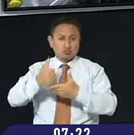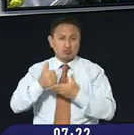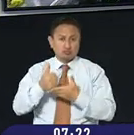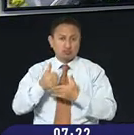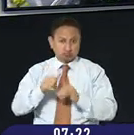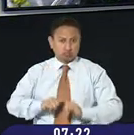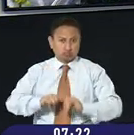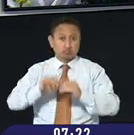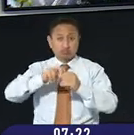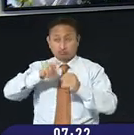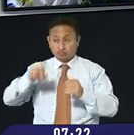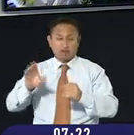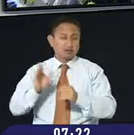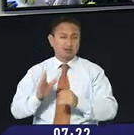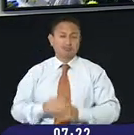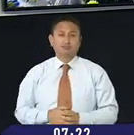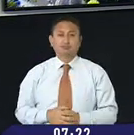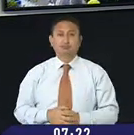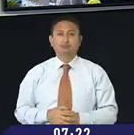evitar la deserción.